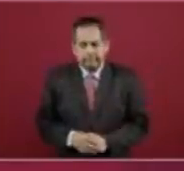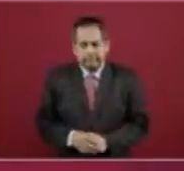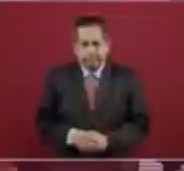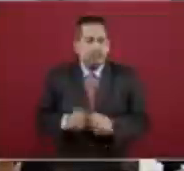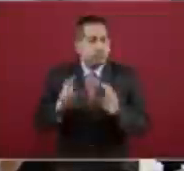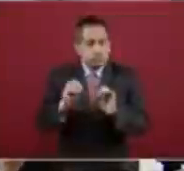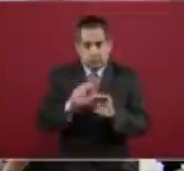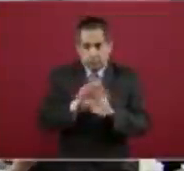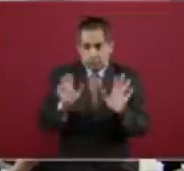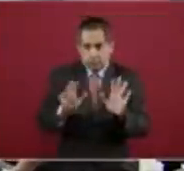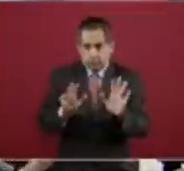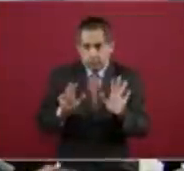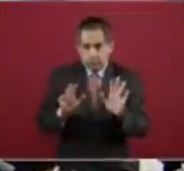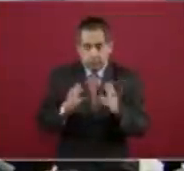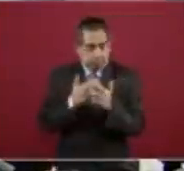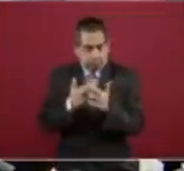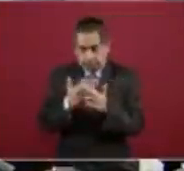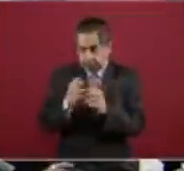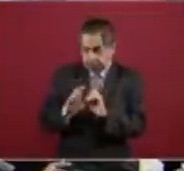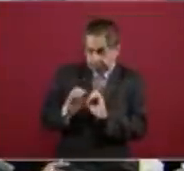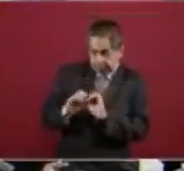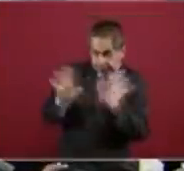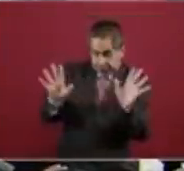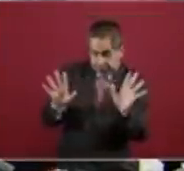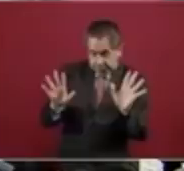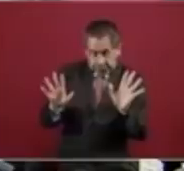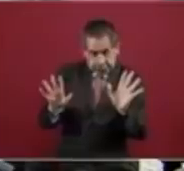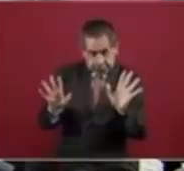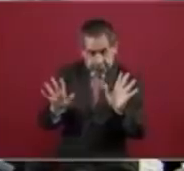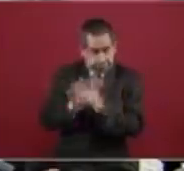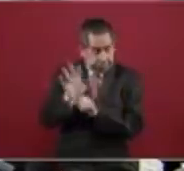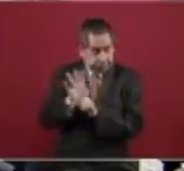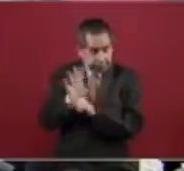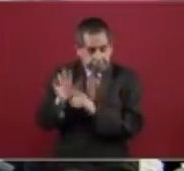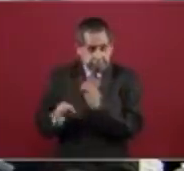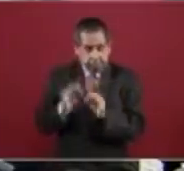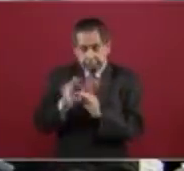ya queda lo suficientemente expuesto,